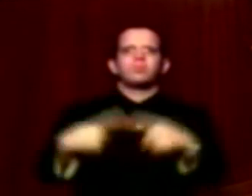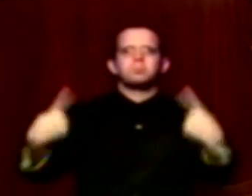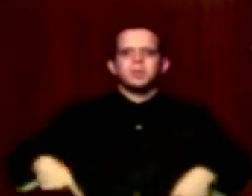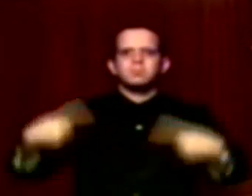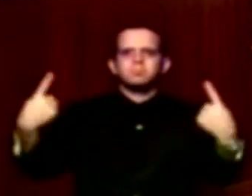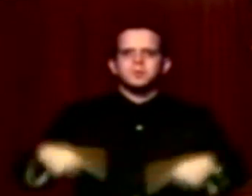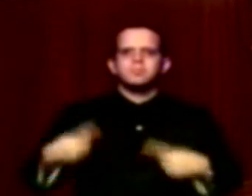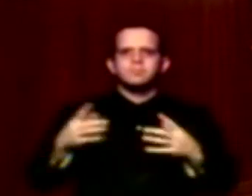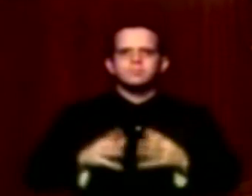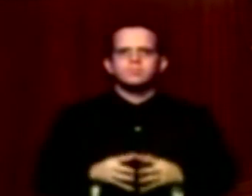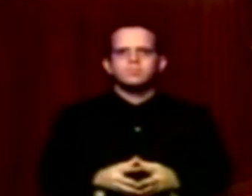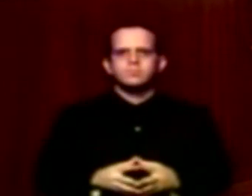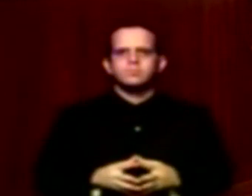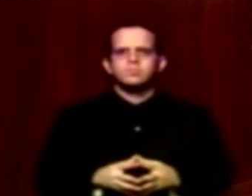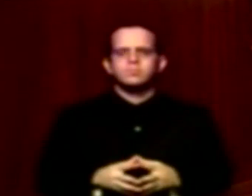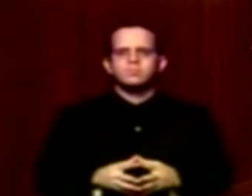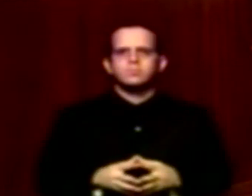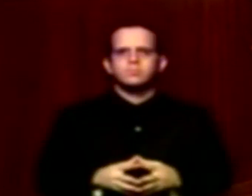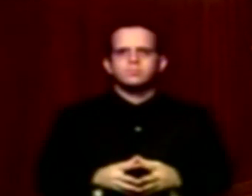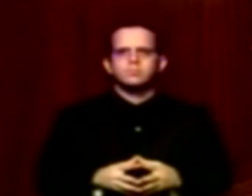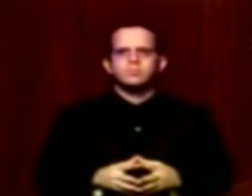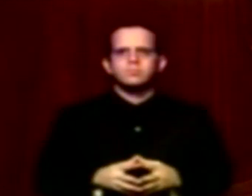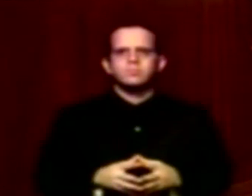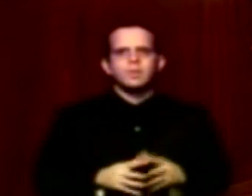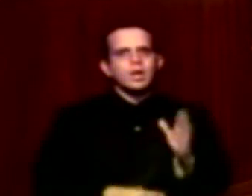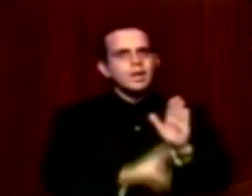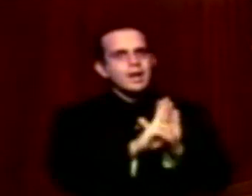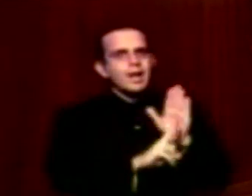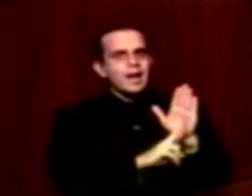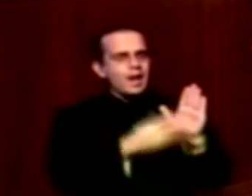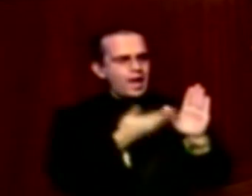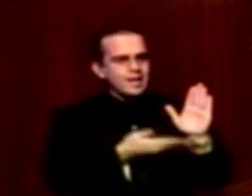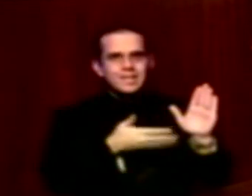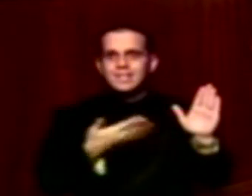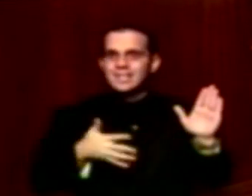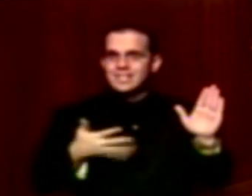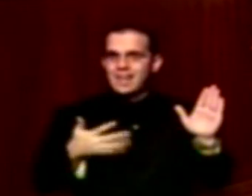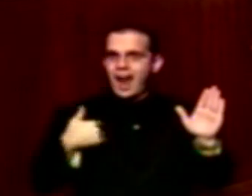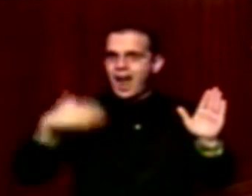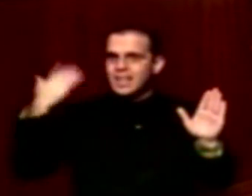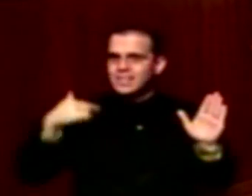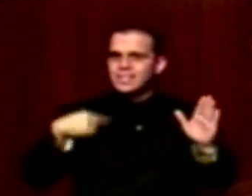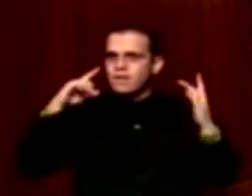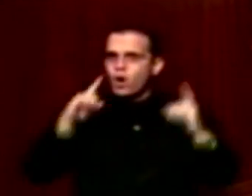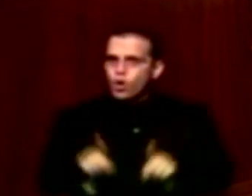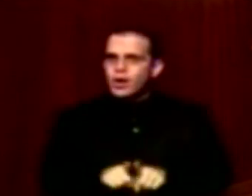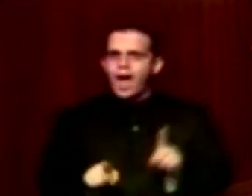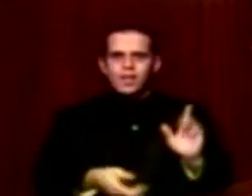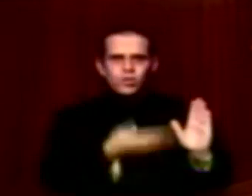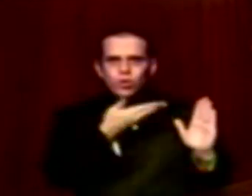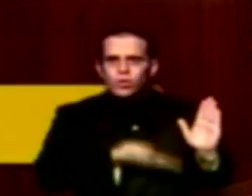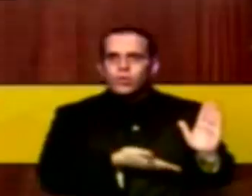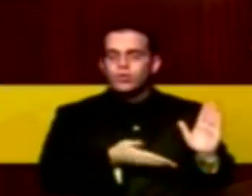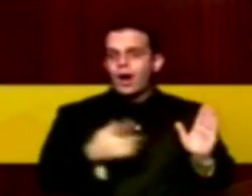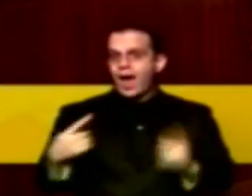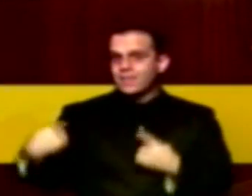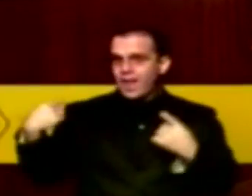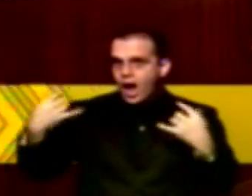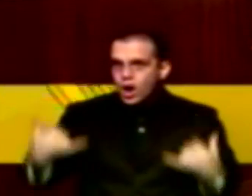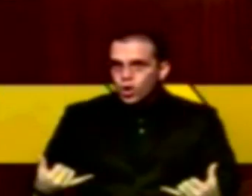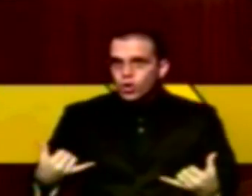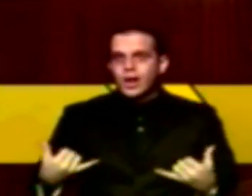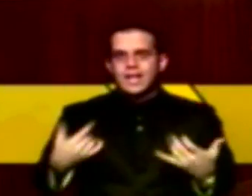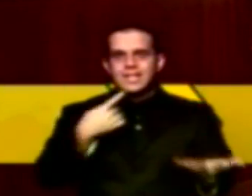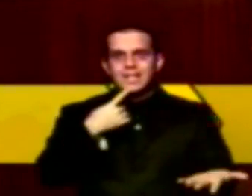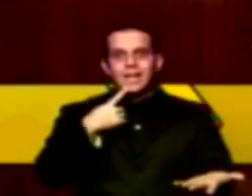La regla por unas consideraciones de economía procesal que se había acordado y que se había cumplido hasta este presupuesto es que al momento